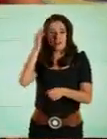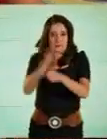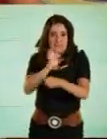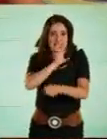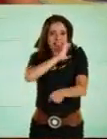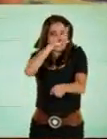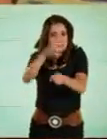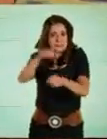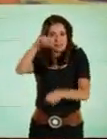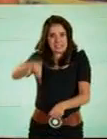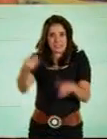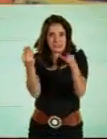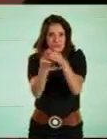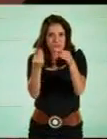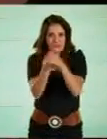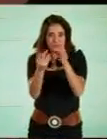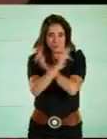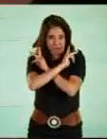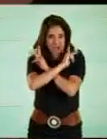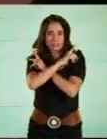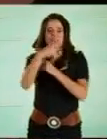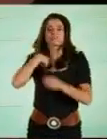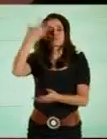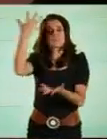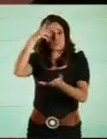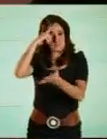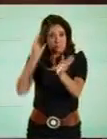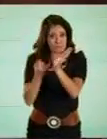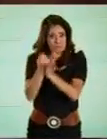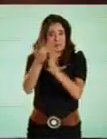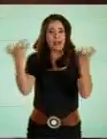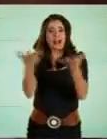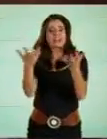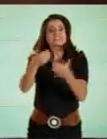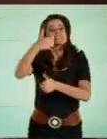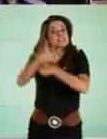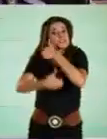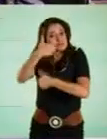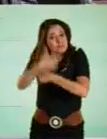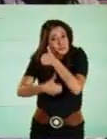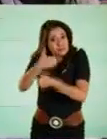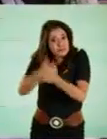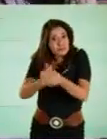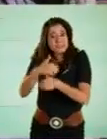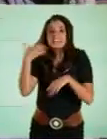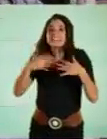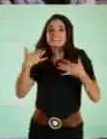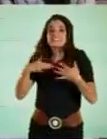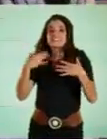un toque especial a este curso, hemos decidido hacer un concurso.